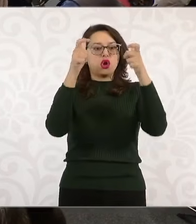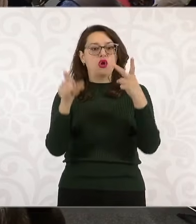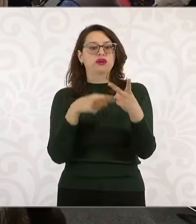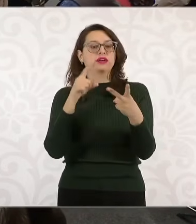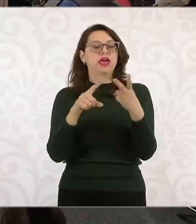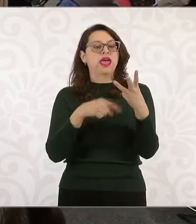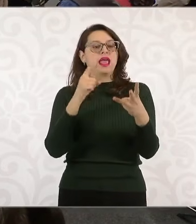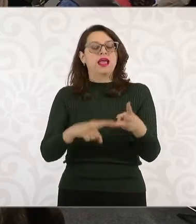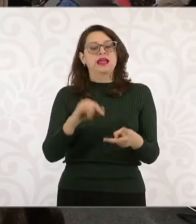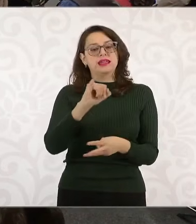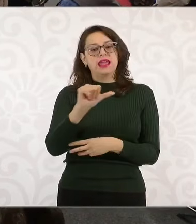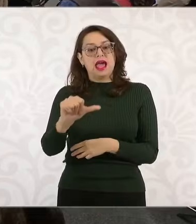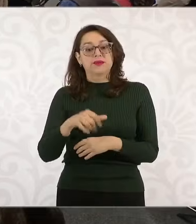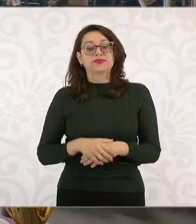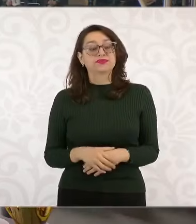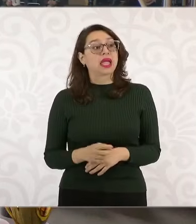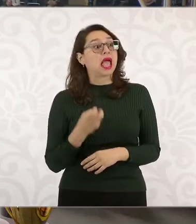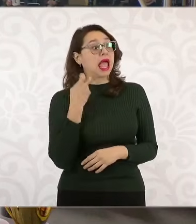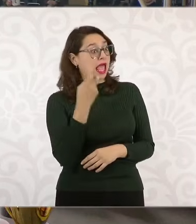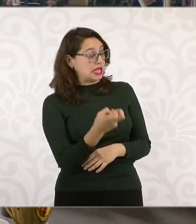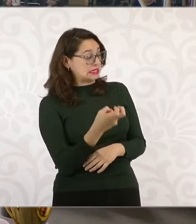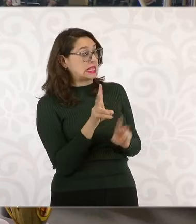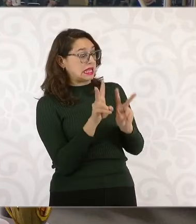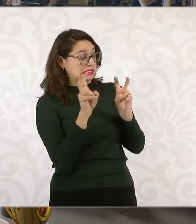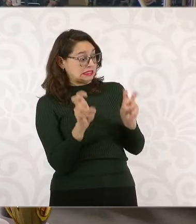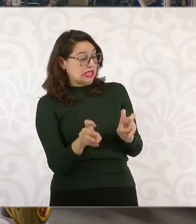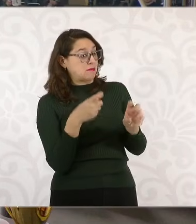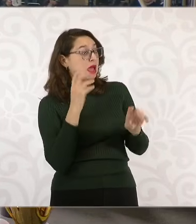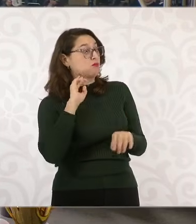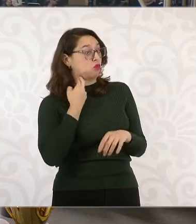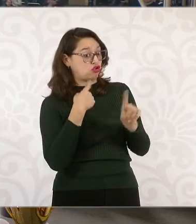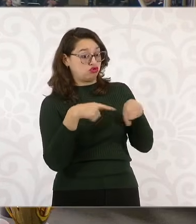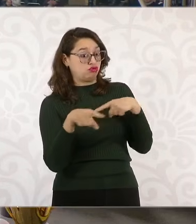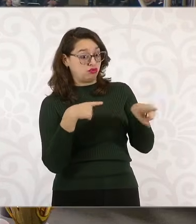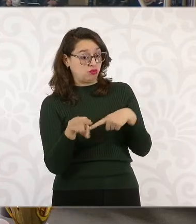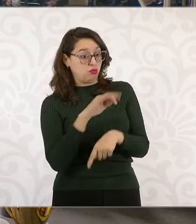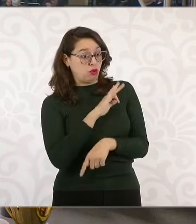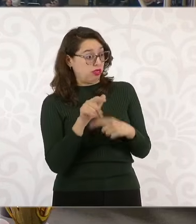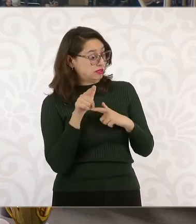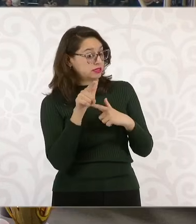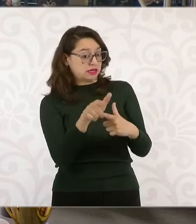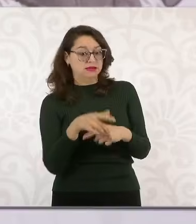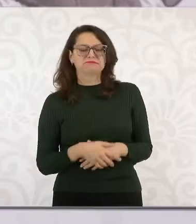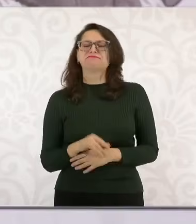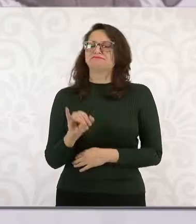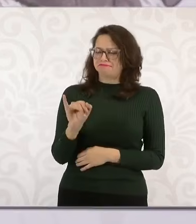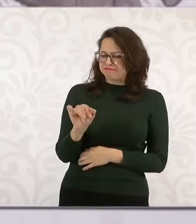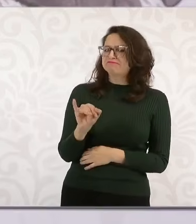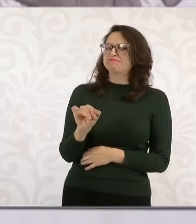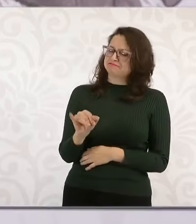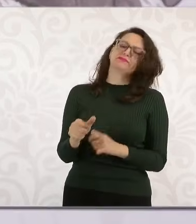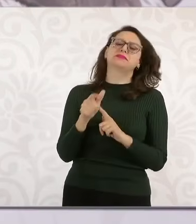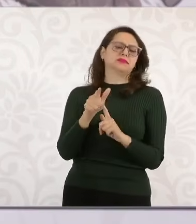¿Este evento de Fútbol MX sí se podría institucionalizar? Sí, de robot o de